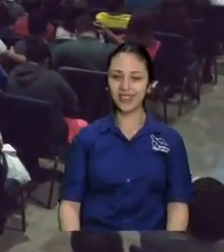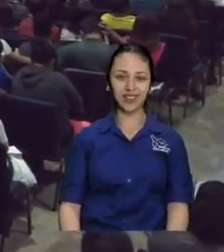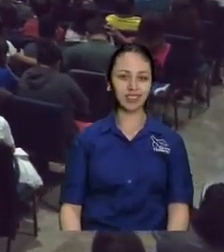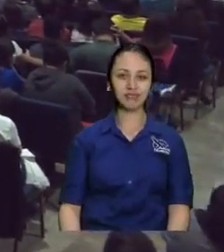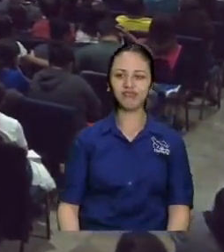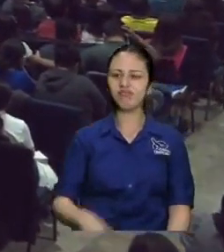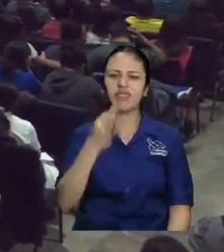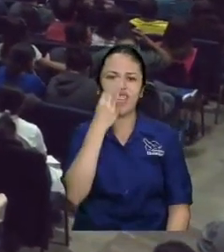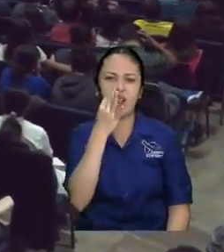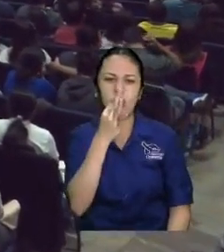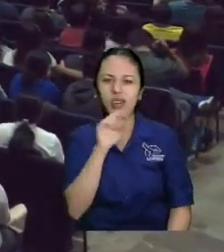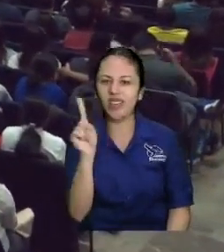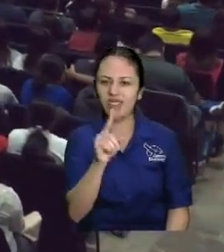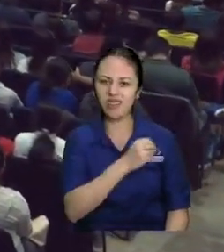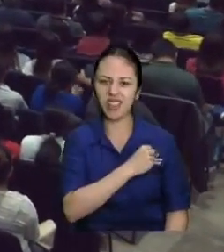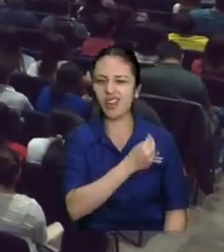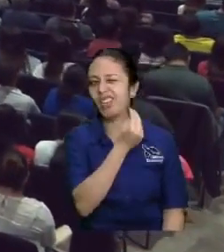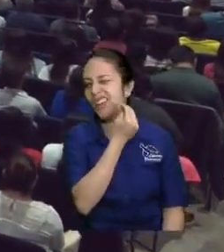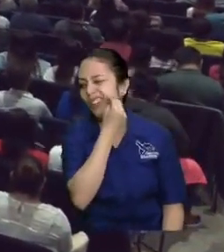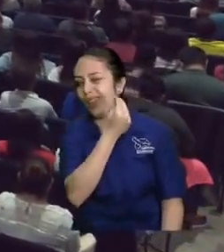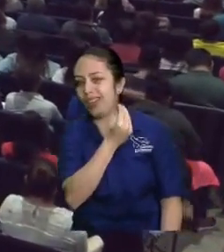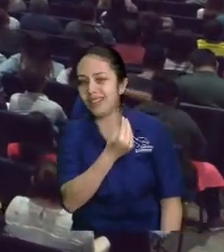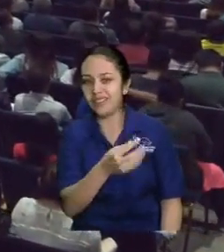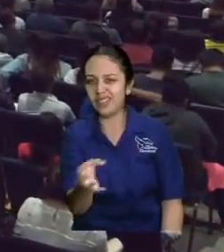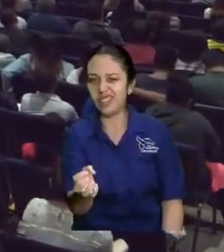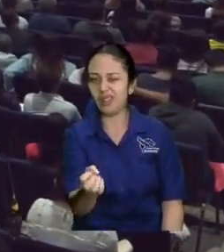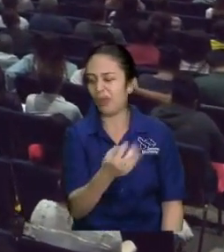Ella no se va a dejar besar.